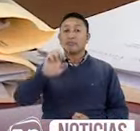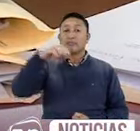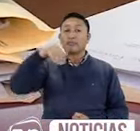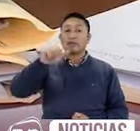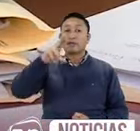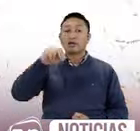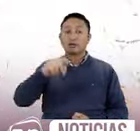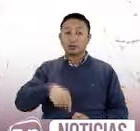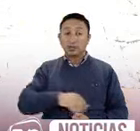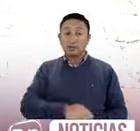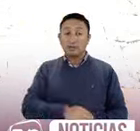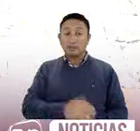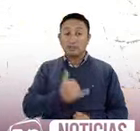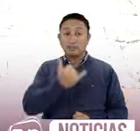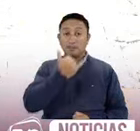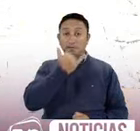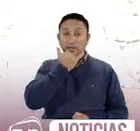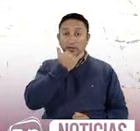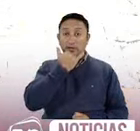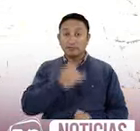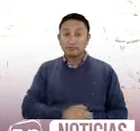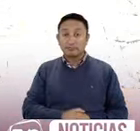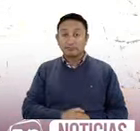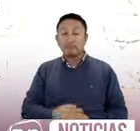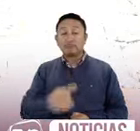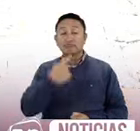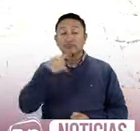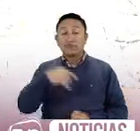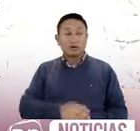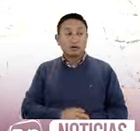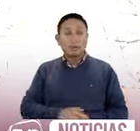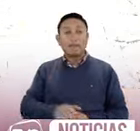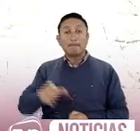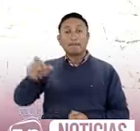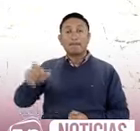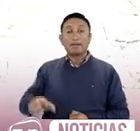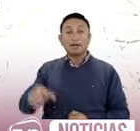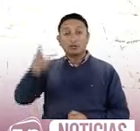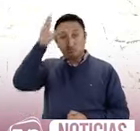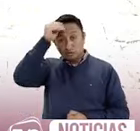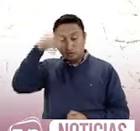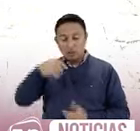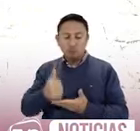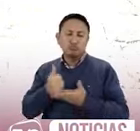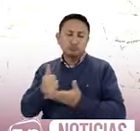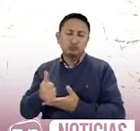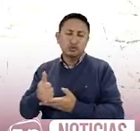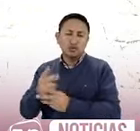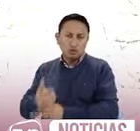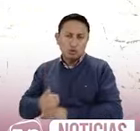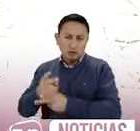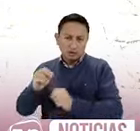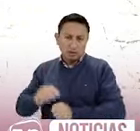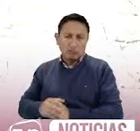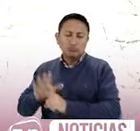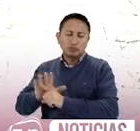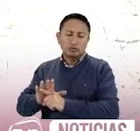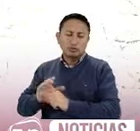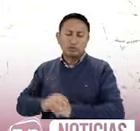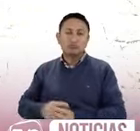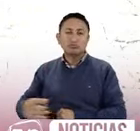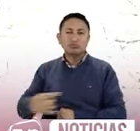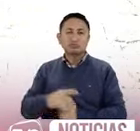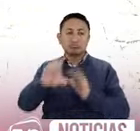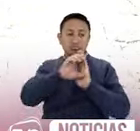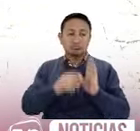dolo ha actuado con la intención de favorecer en este caso a privados de la libertad a través de una acción constitucional que